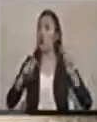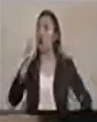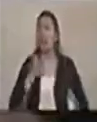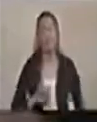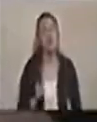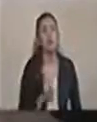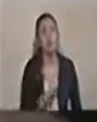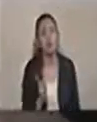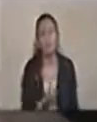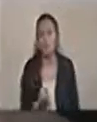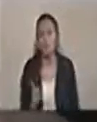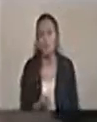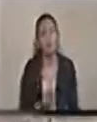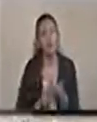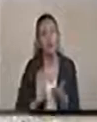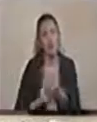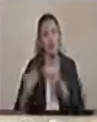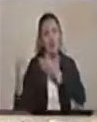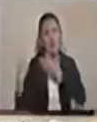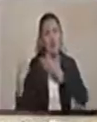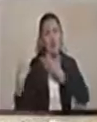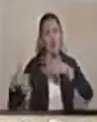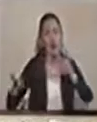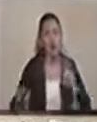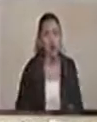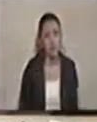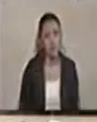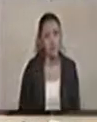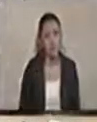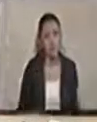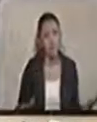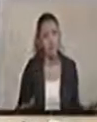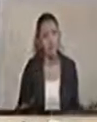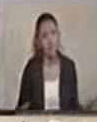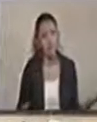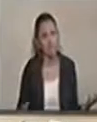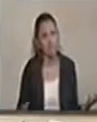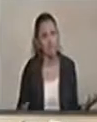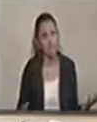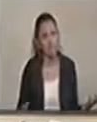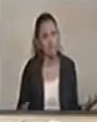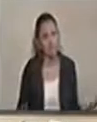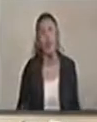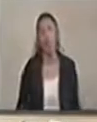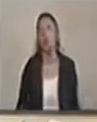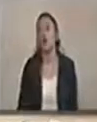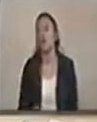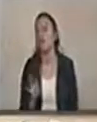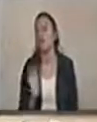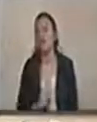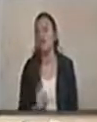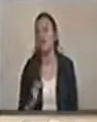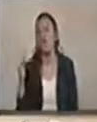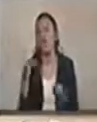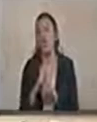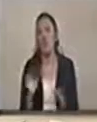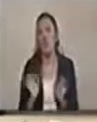un acto de irresponsabilidad decir que no tiene efectos